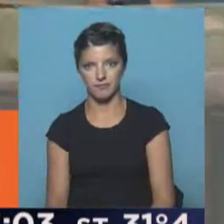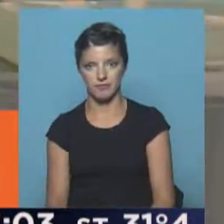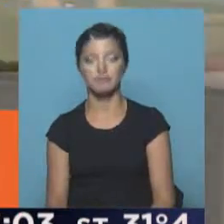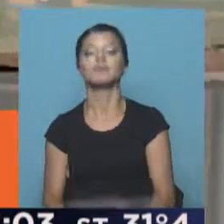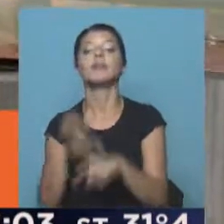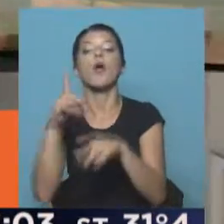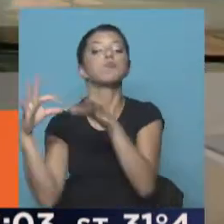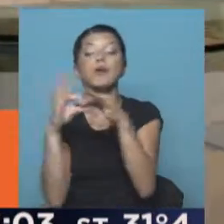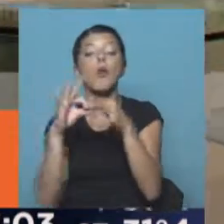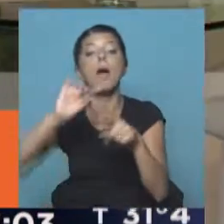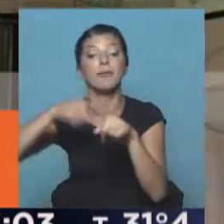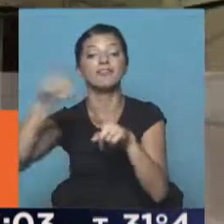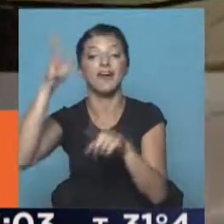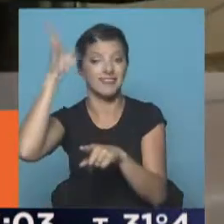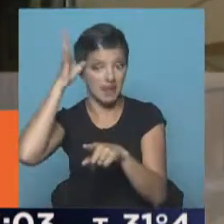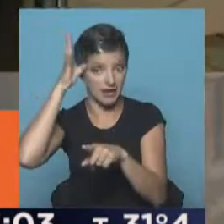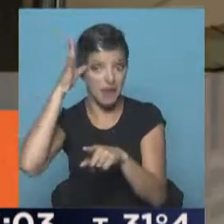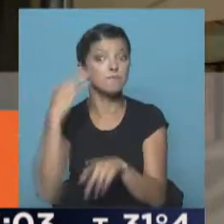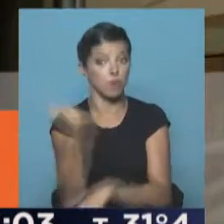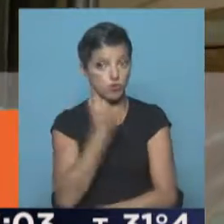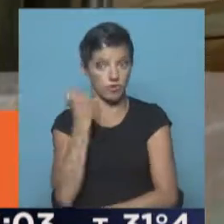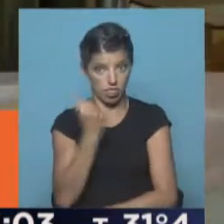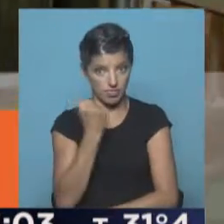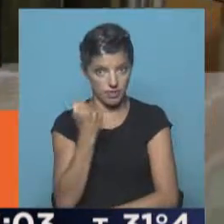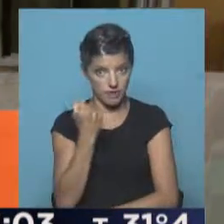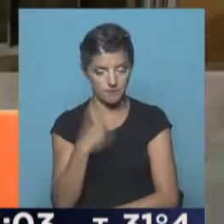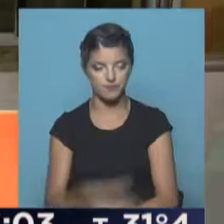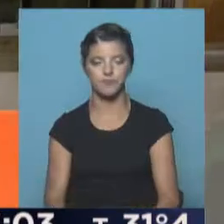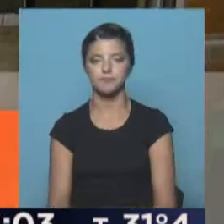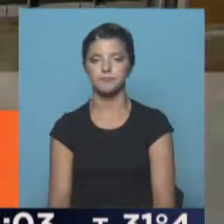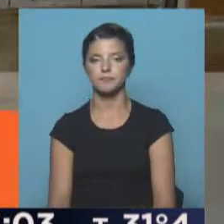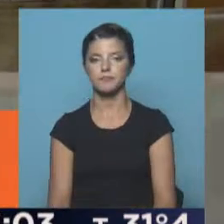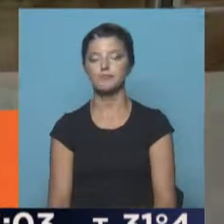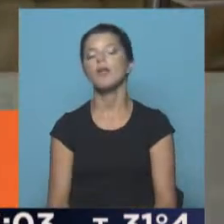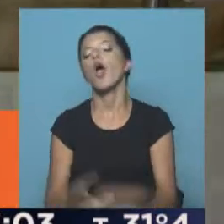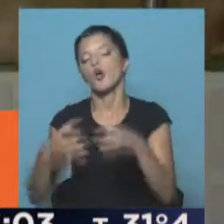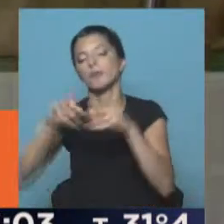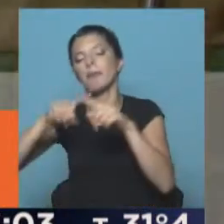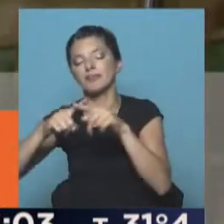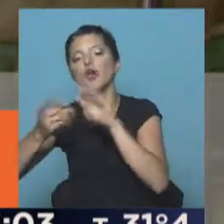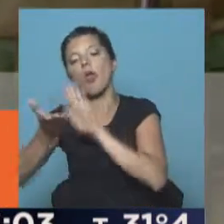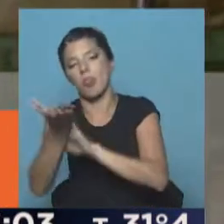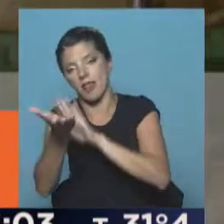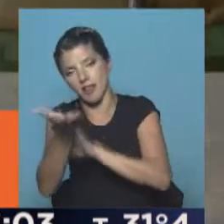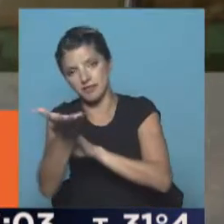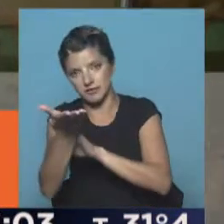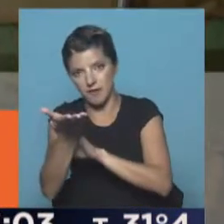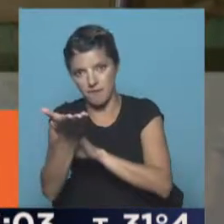político italiano amplísimo, obviamente asediado por extrema derecha, por la Lega